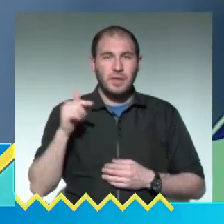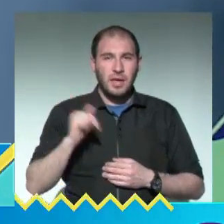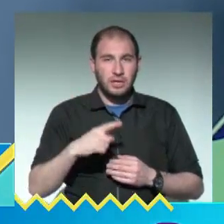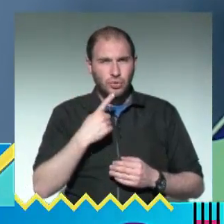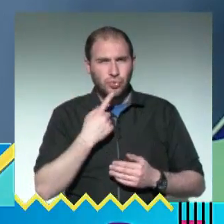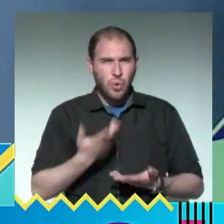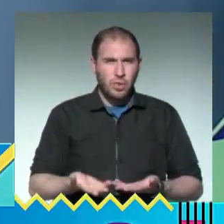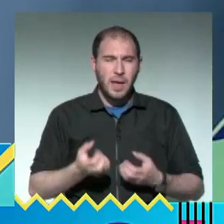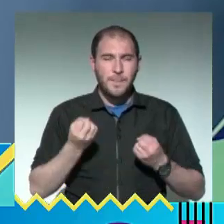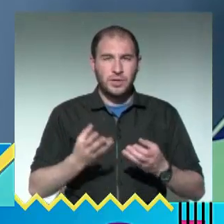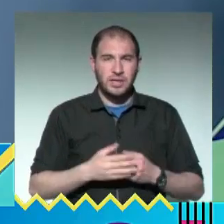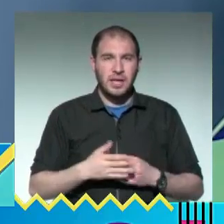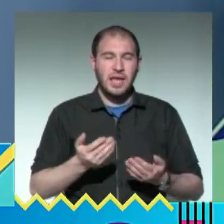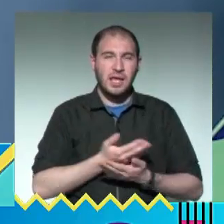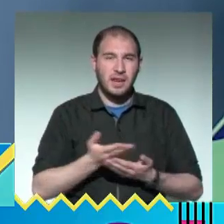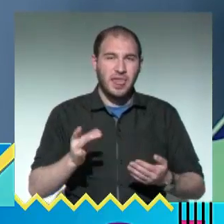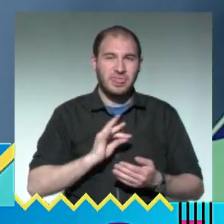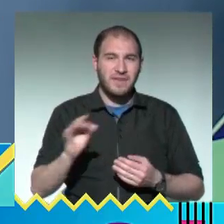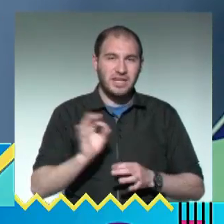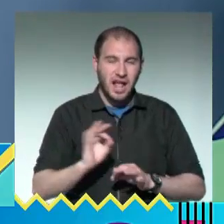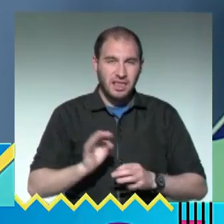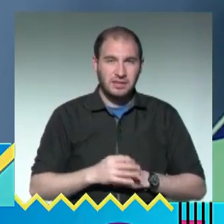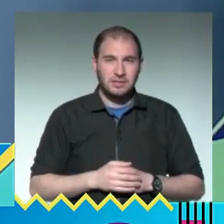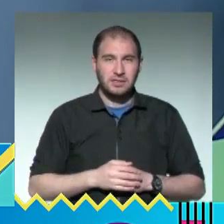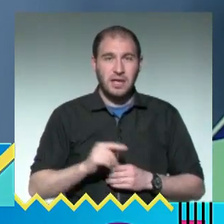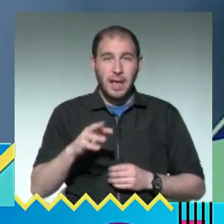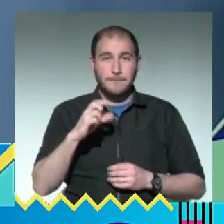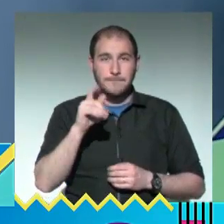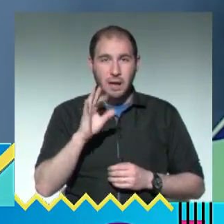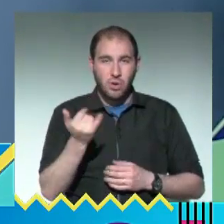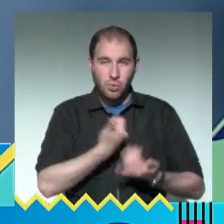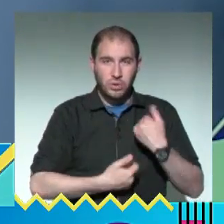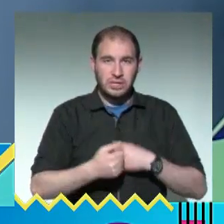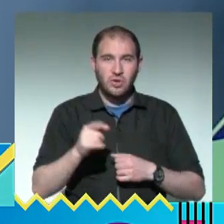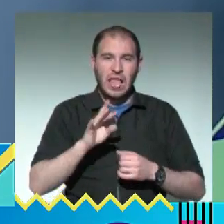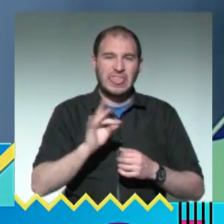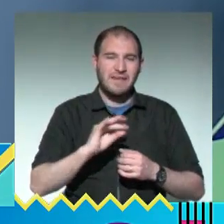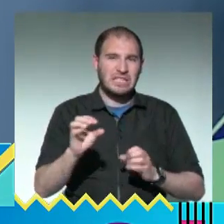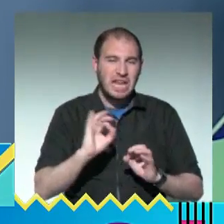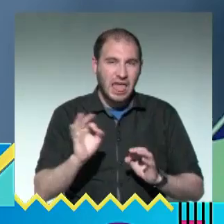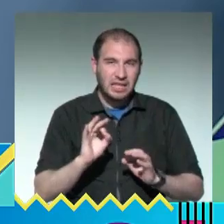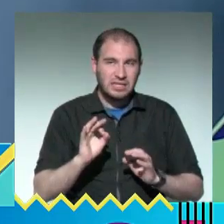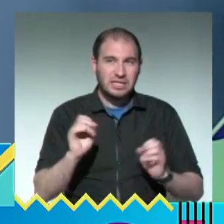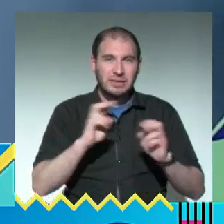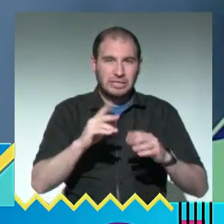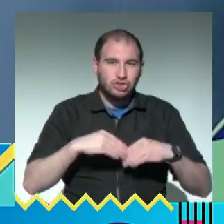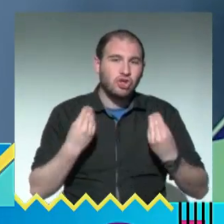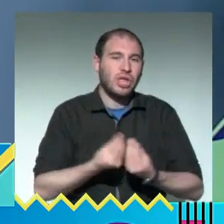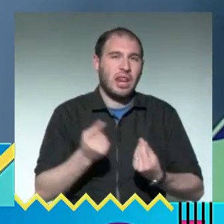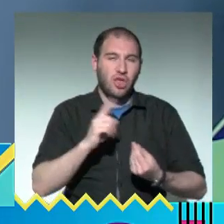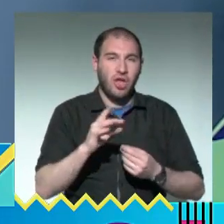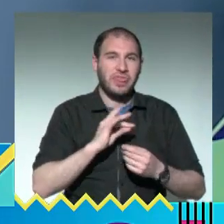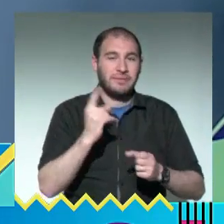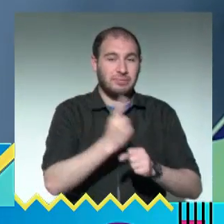poner en duda, porque en general esto del déficit cero, que ahí explicó Pablo un poco que en realidad no es déficit cero en términos totales, sino que es